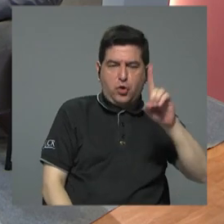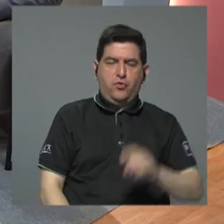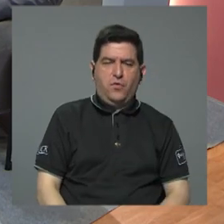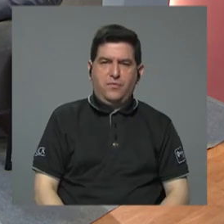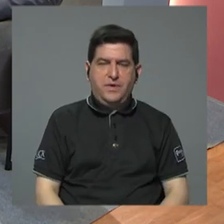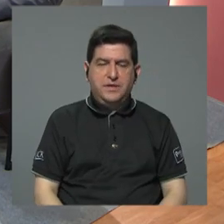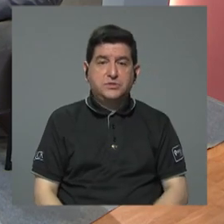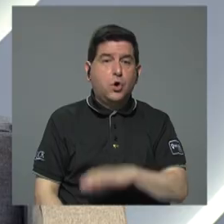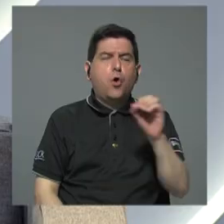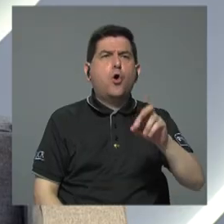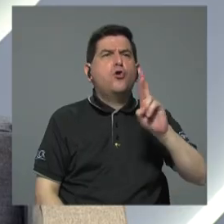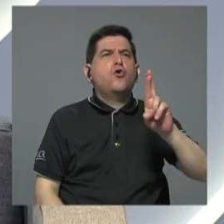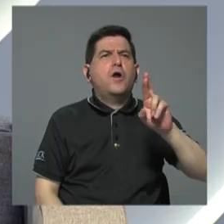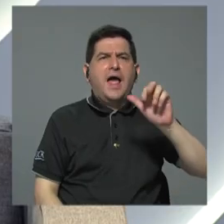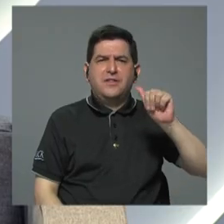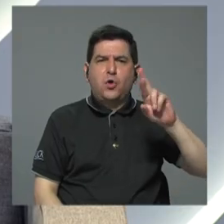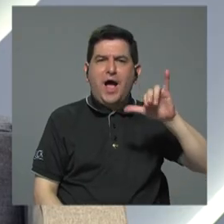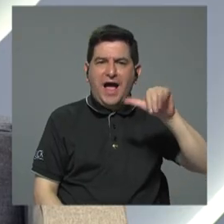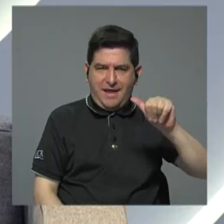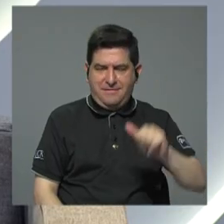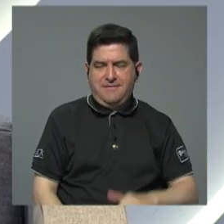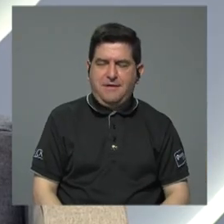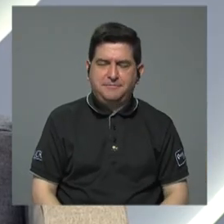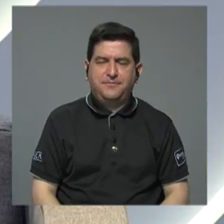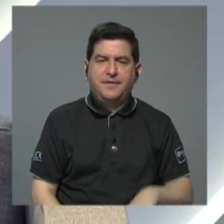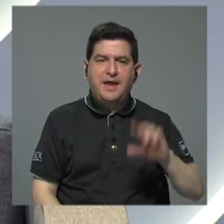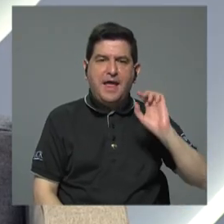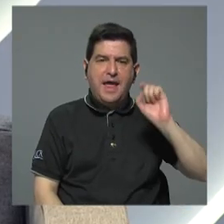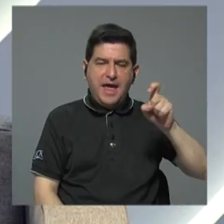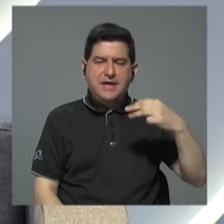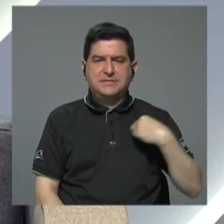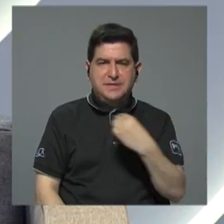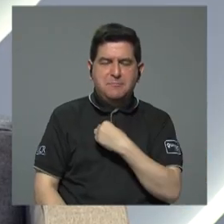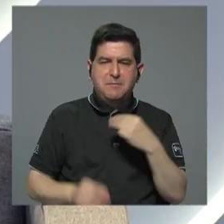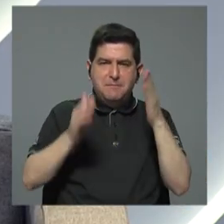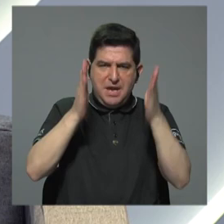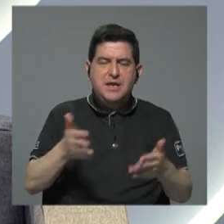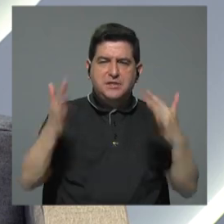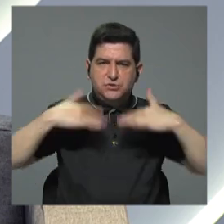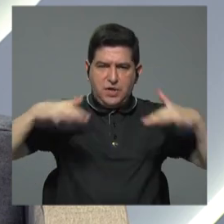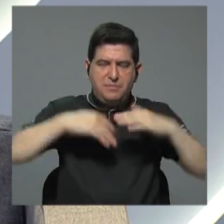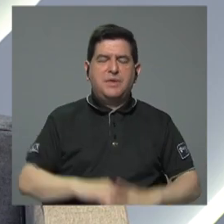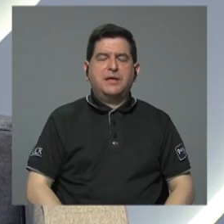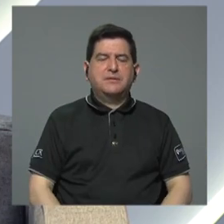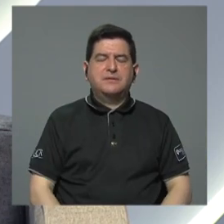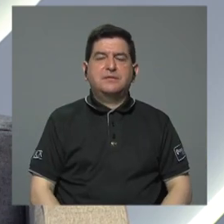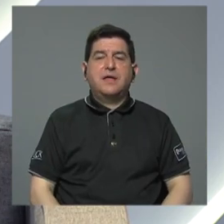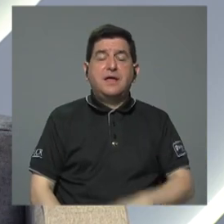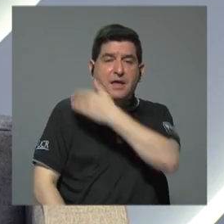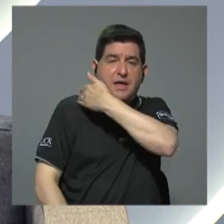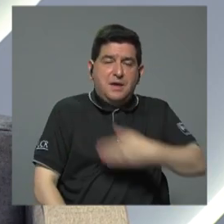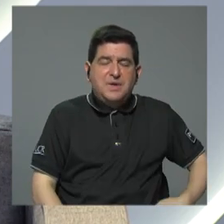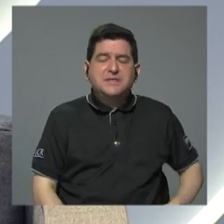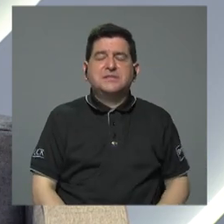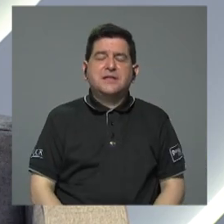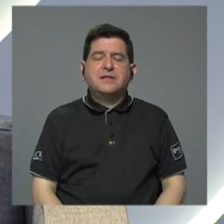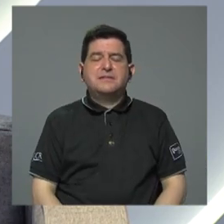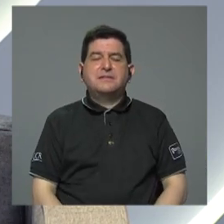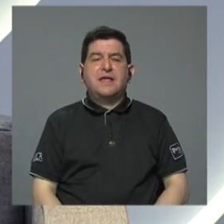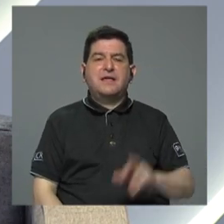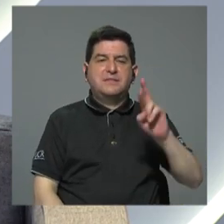más bien Rolando Araya, dados por Roberto Dobles, ex ministro de Ambiente y expresidente ejecutivo de Recope en el 78. Él